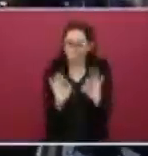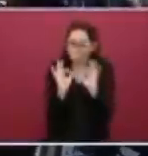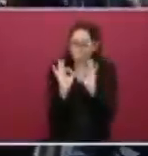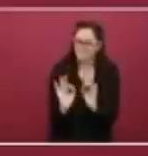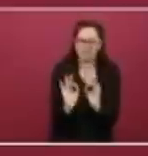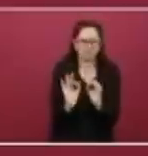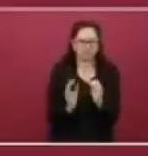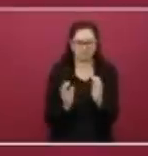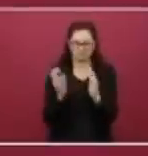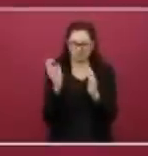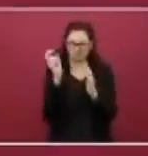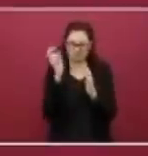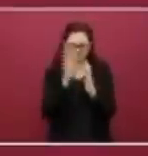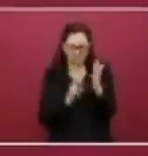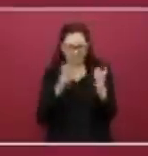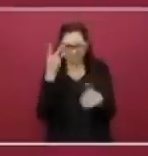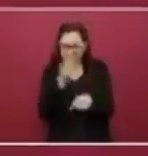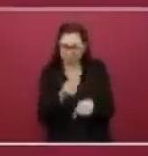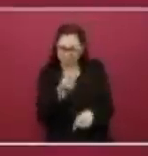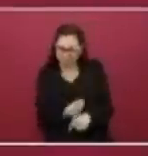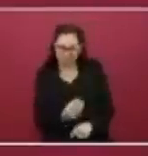documento que nosotros